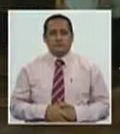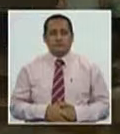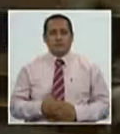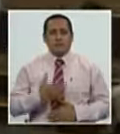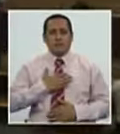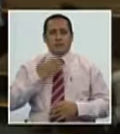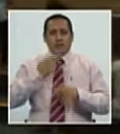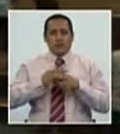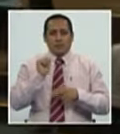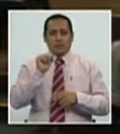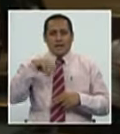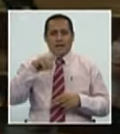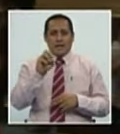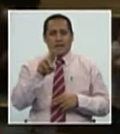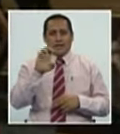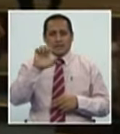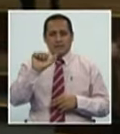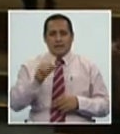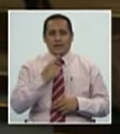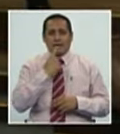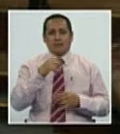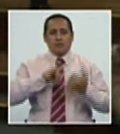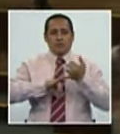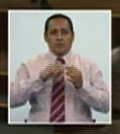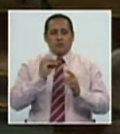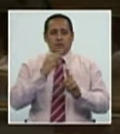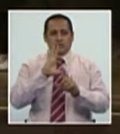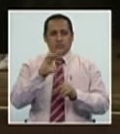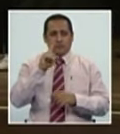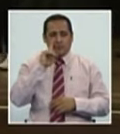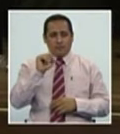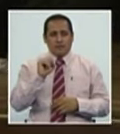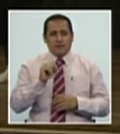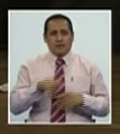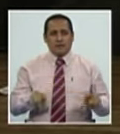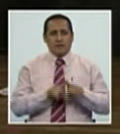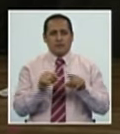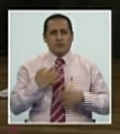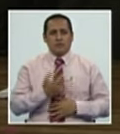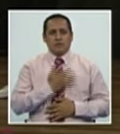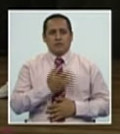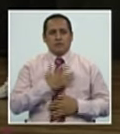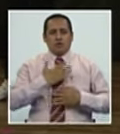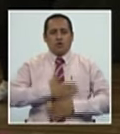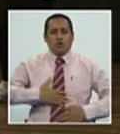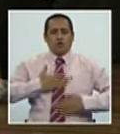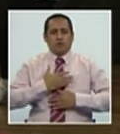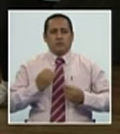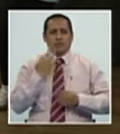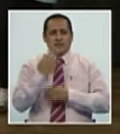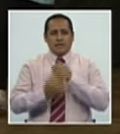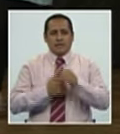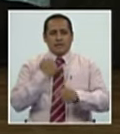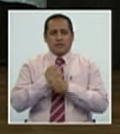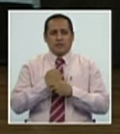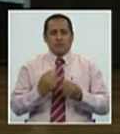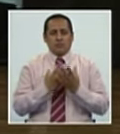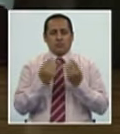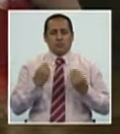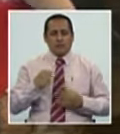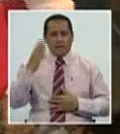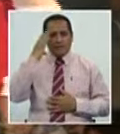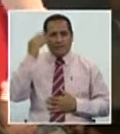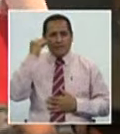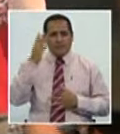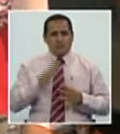Mi nombre es Andrea y hago el papel de Sophie en la obra de Mamma Mía. Siento muy contenta porque es mi tercer año y es una experiencia